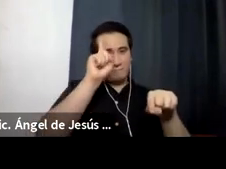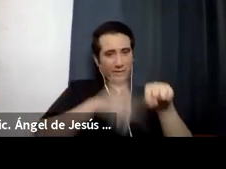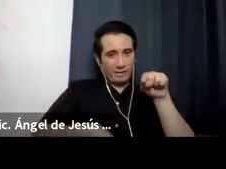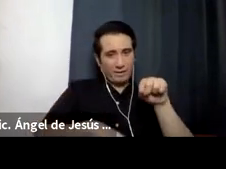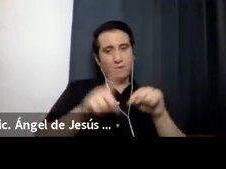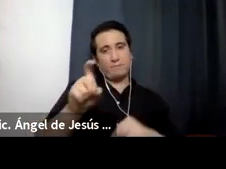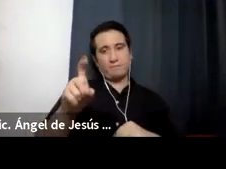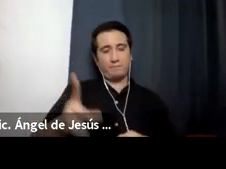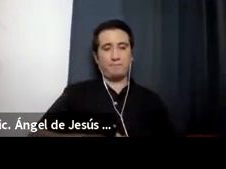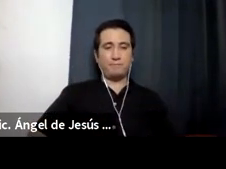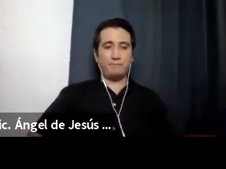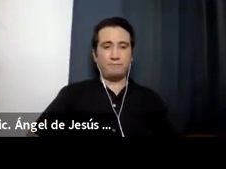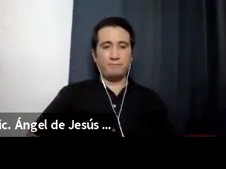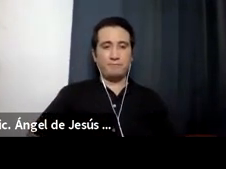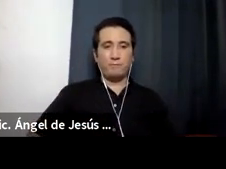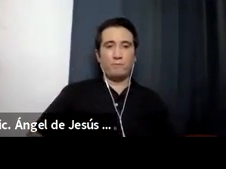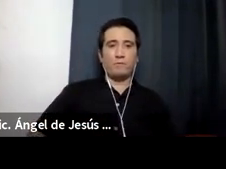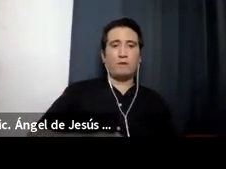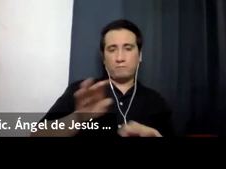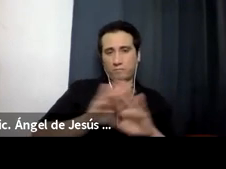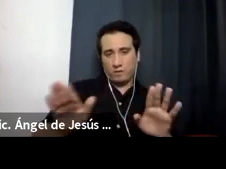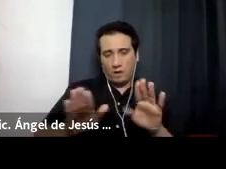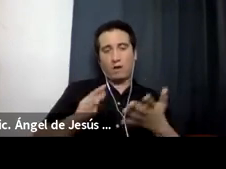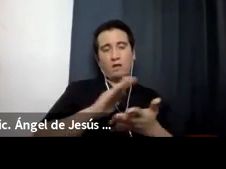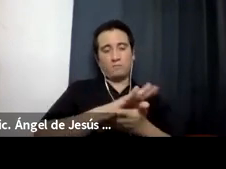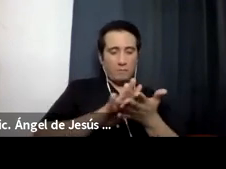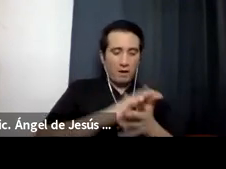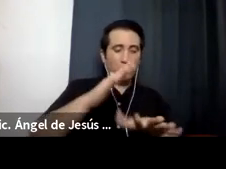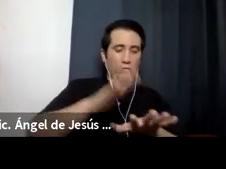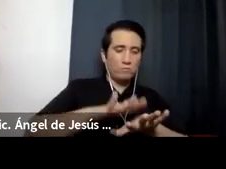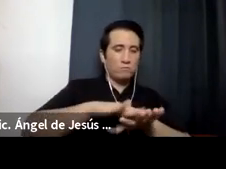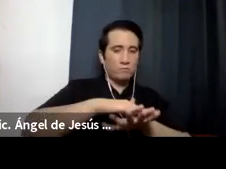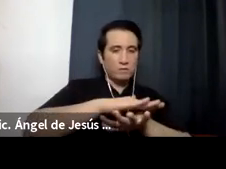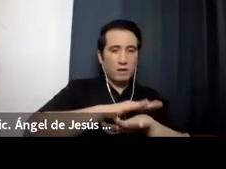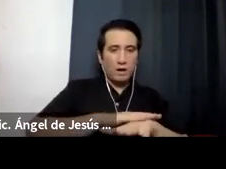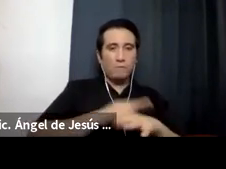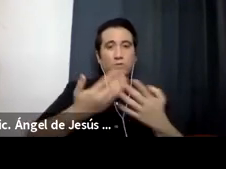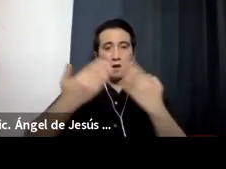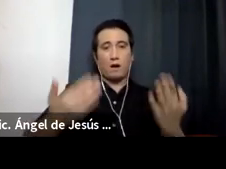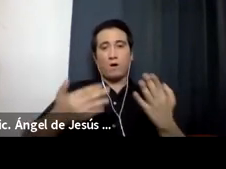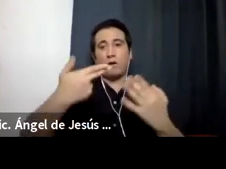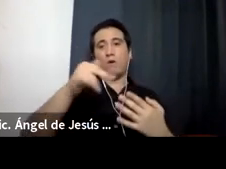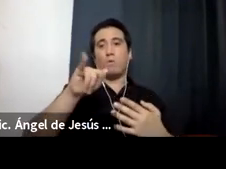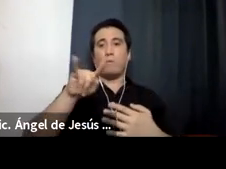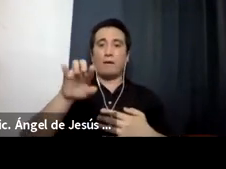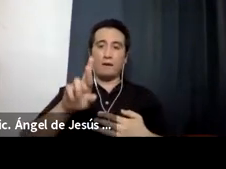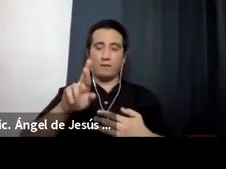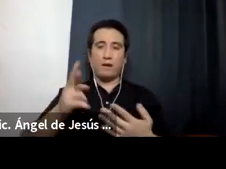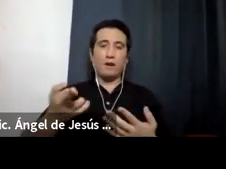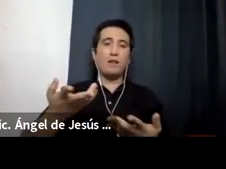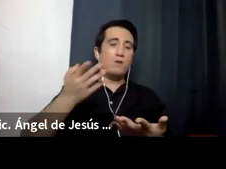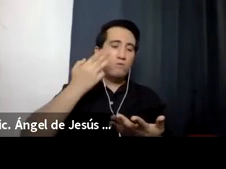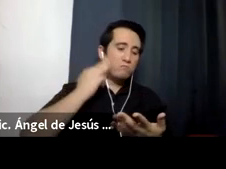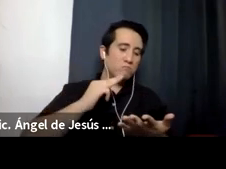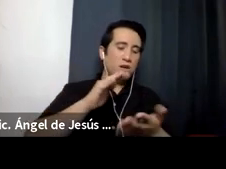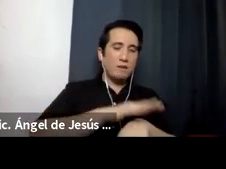humedad. Una vez que lavamos y secamos, hay que humectar. Es muy importante humectar con crema neutra